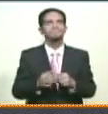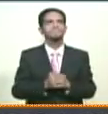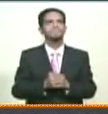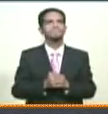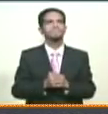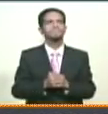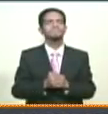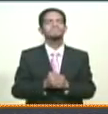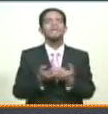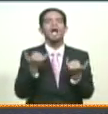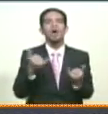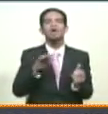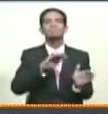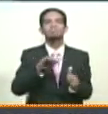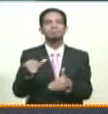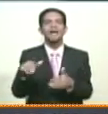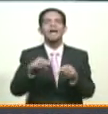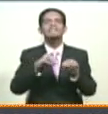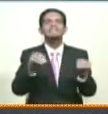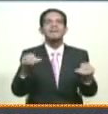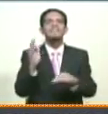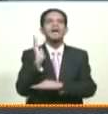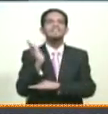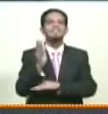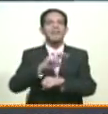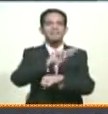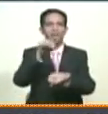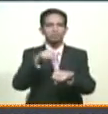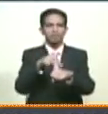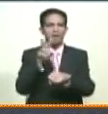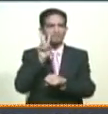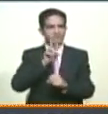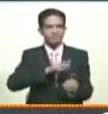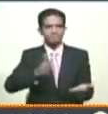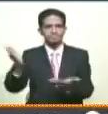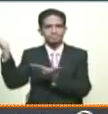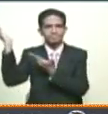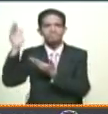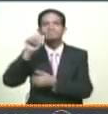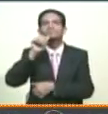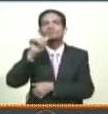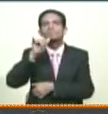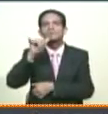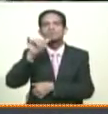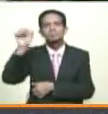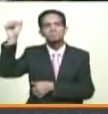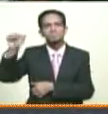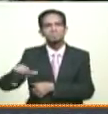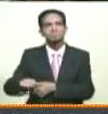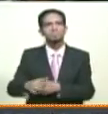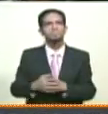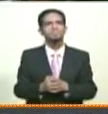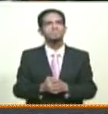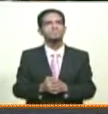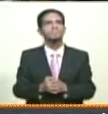Bien, ahora nos vamos nuevamente a la sede de la Asamblea Nacional Constituyente. Asdrúbal tiene más información para nosotros. Adelante, te escuchamos.